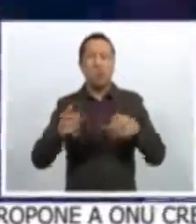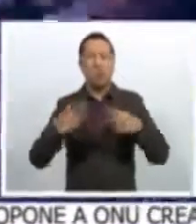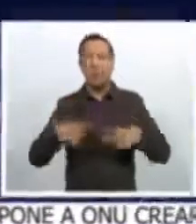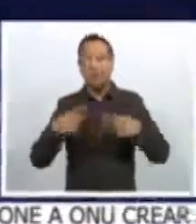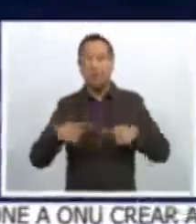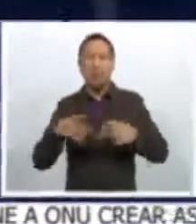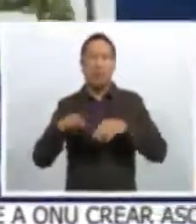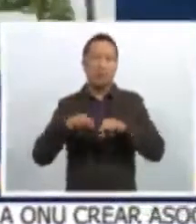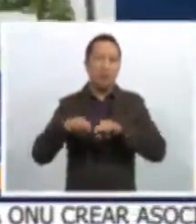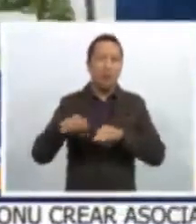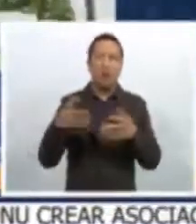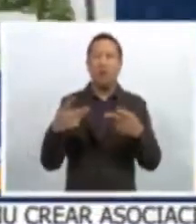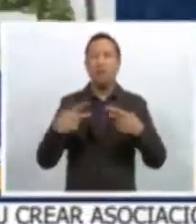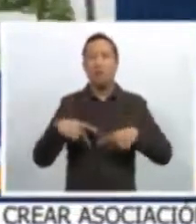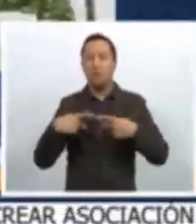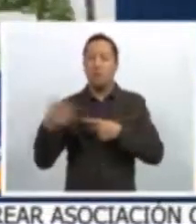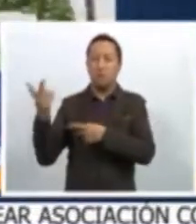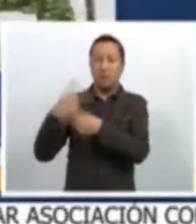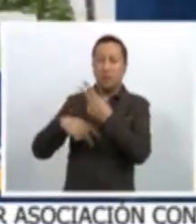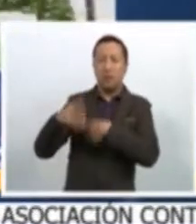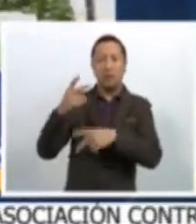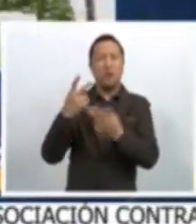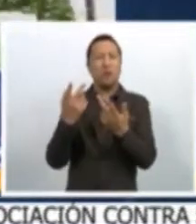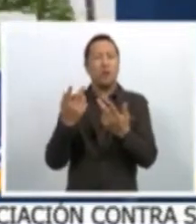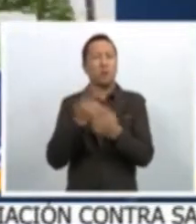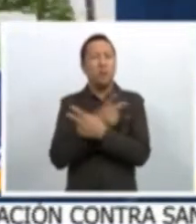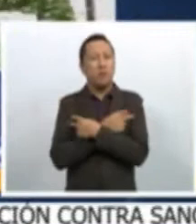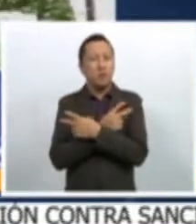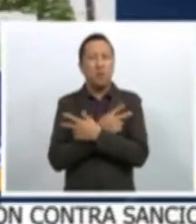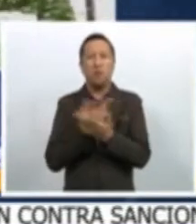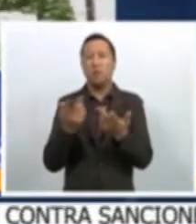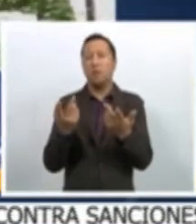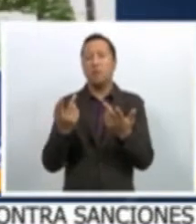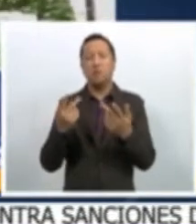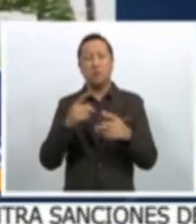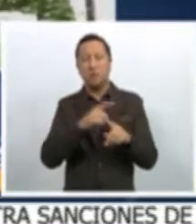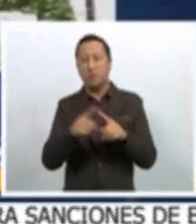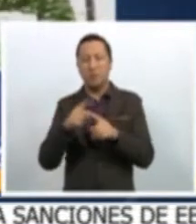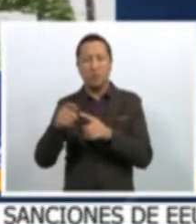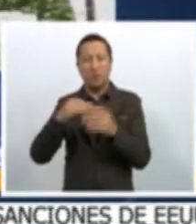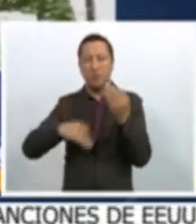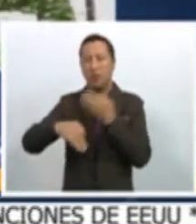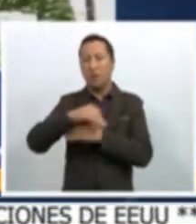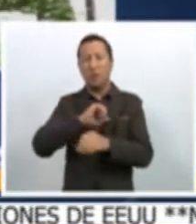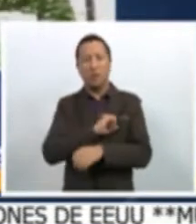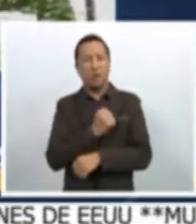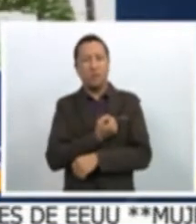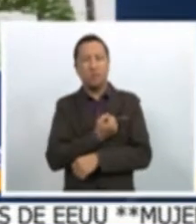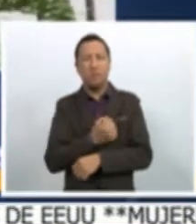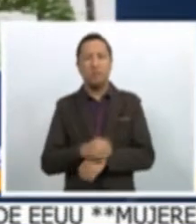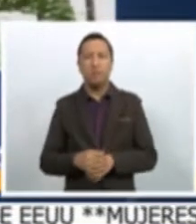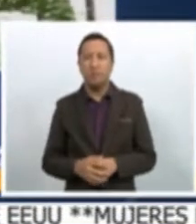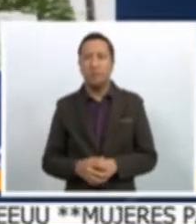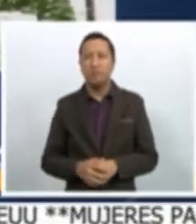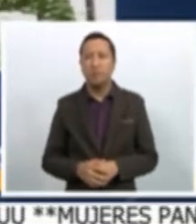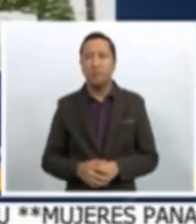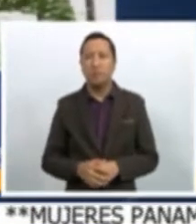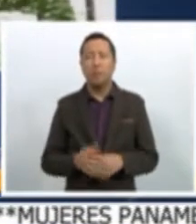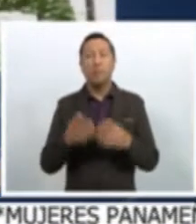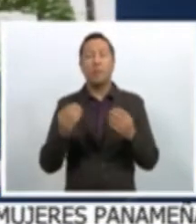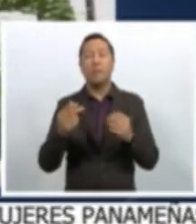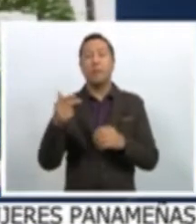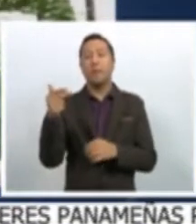proveedores. Viene otro evento importante que es el Thanksgiving a finales de este mes, y también ya muchos hoteles reportan que